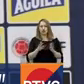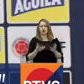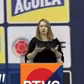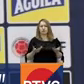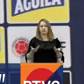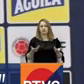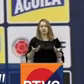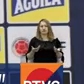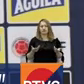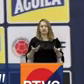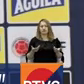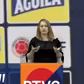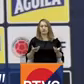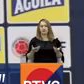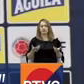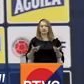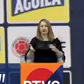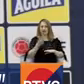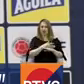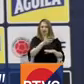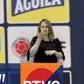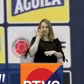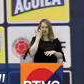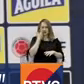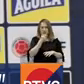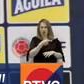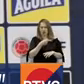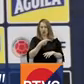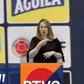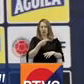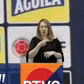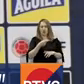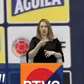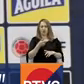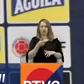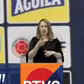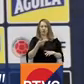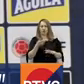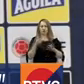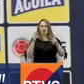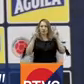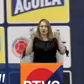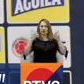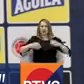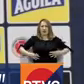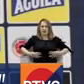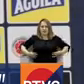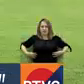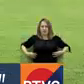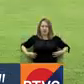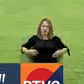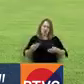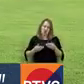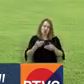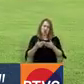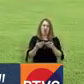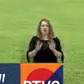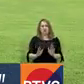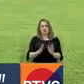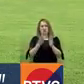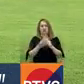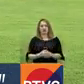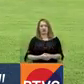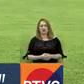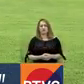quizás la molestia que tenía en su en su el tema de las costillas se haya ido superando el técnico del combinado